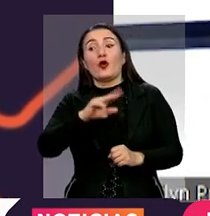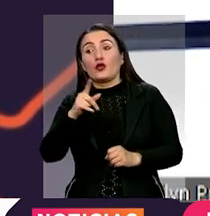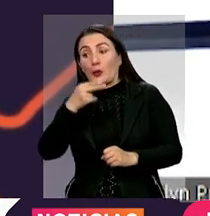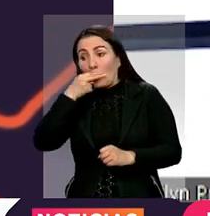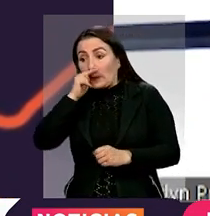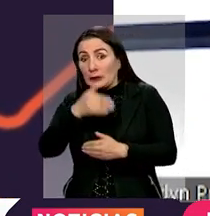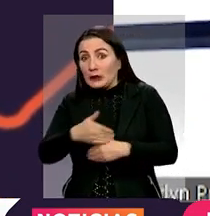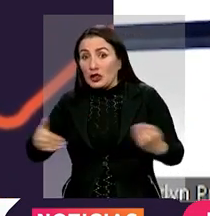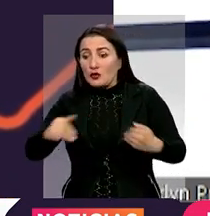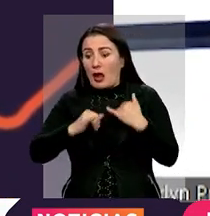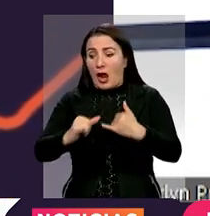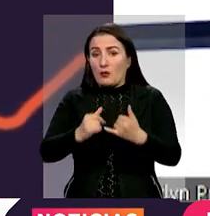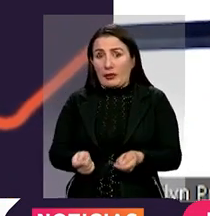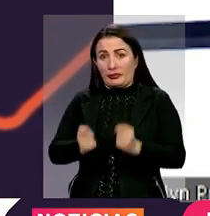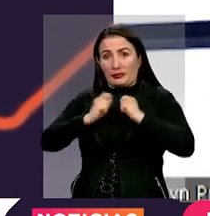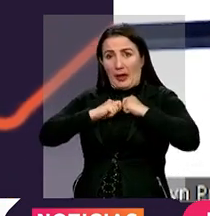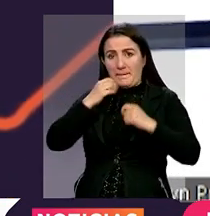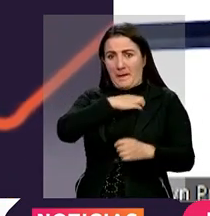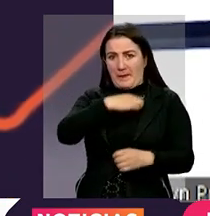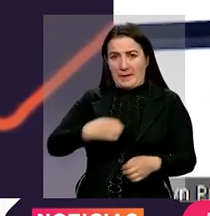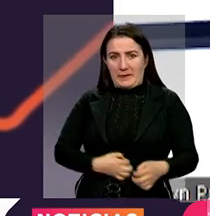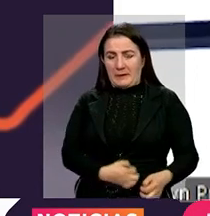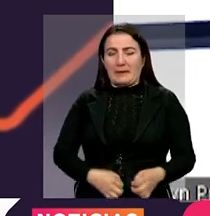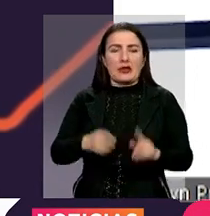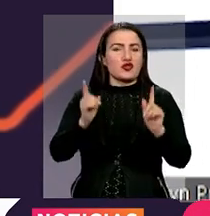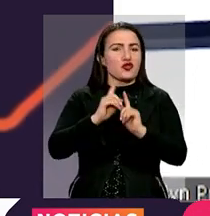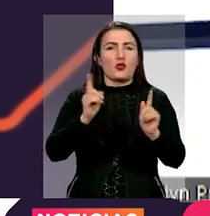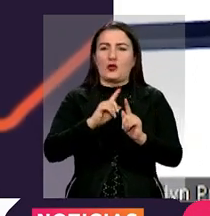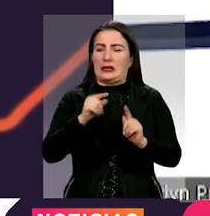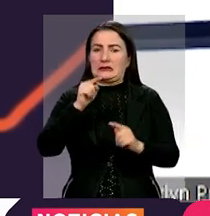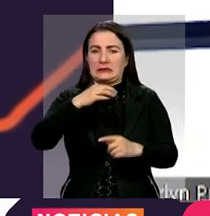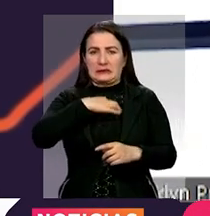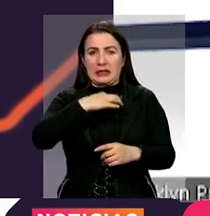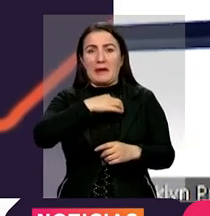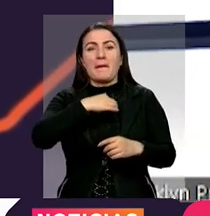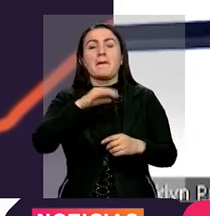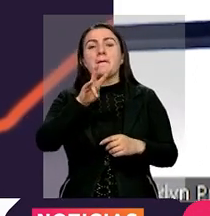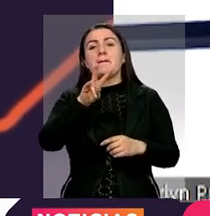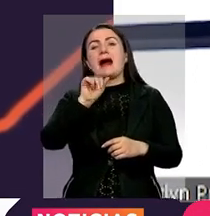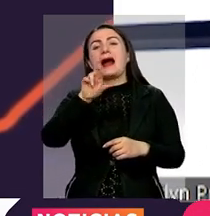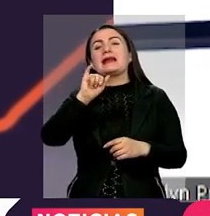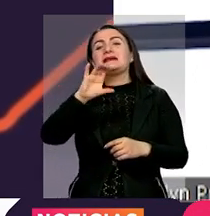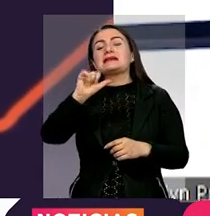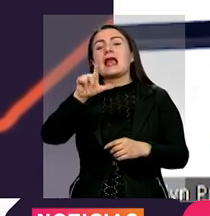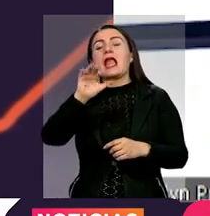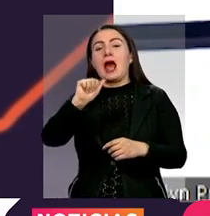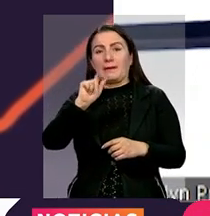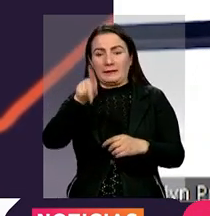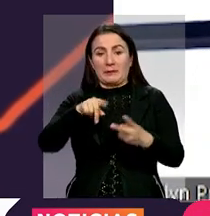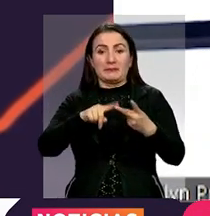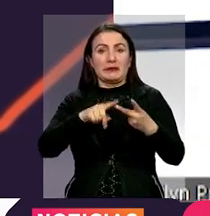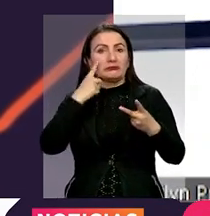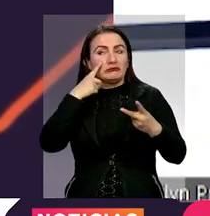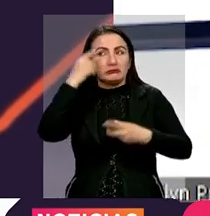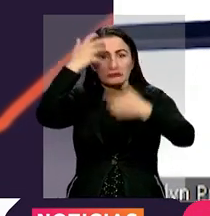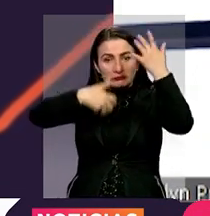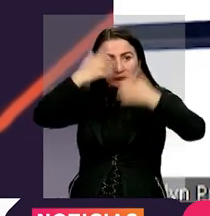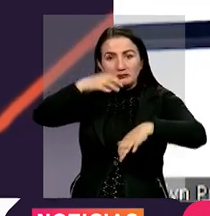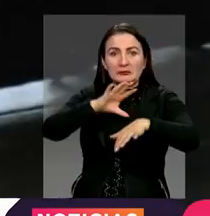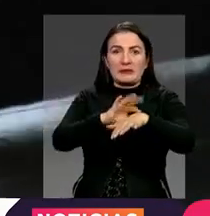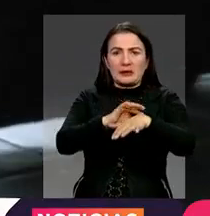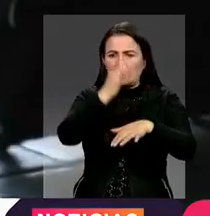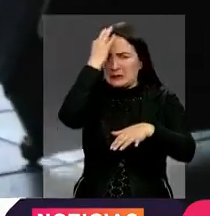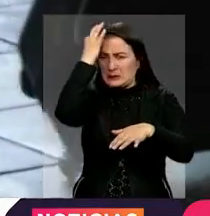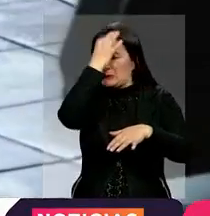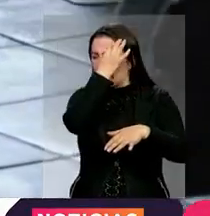en un momento de pico respiratorio esperamos que aumente la varicela también. Y lo tercero es tener un cuadro clínico típico de